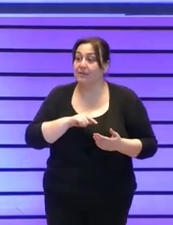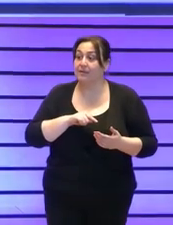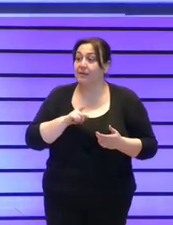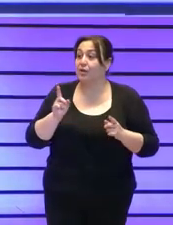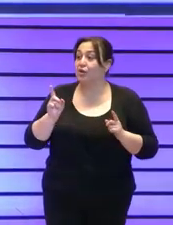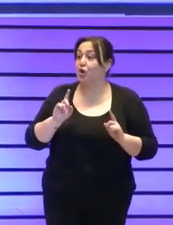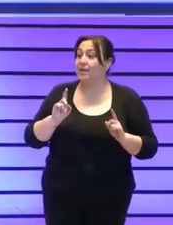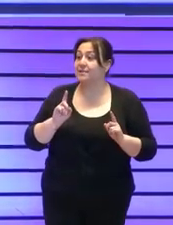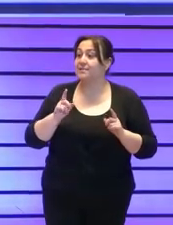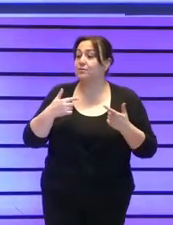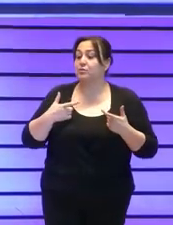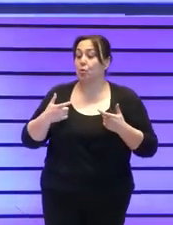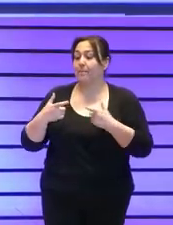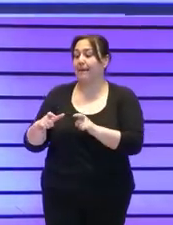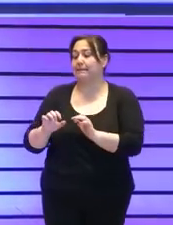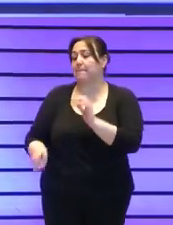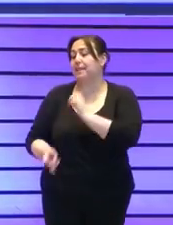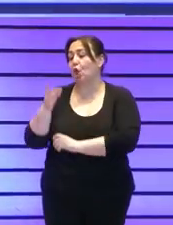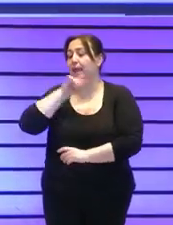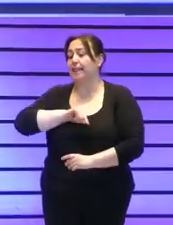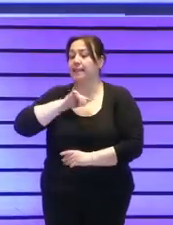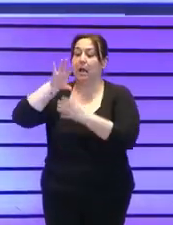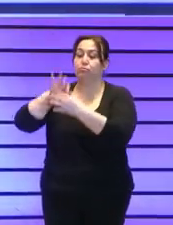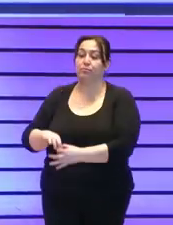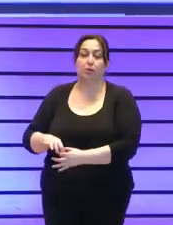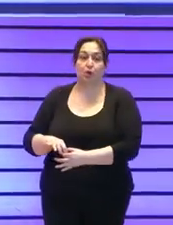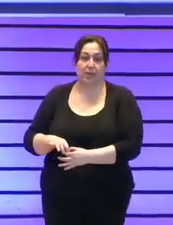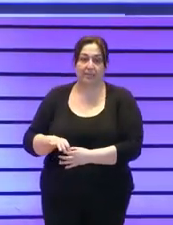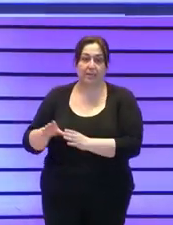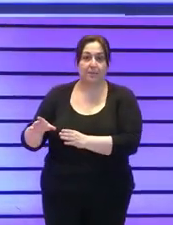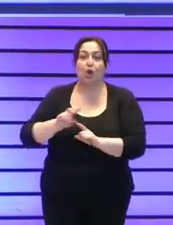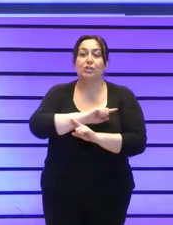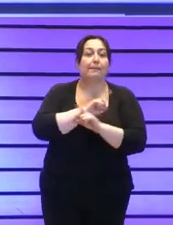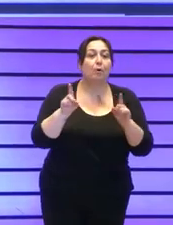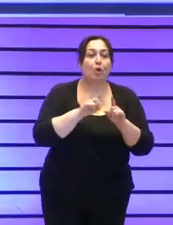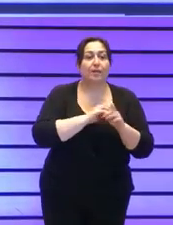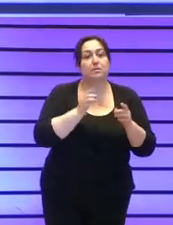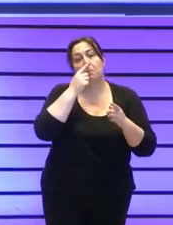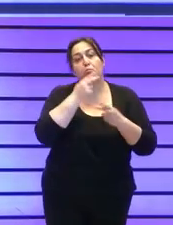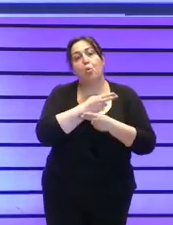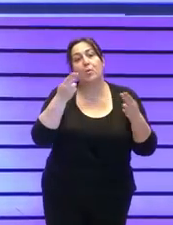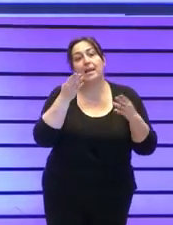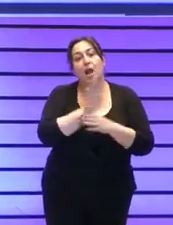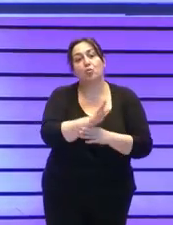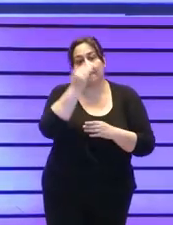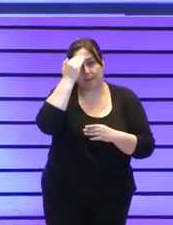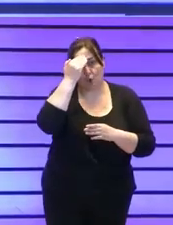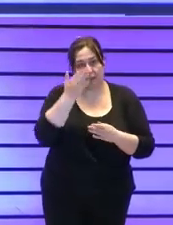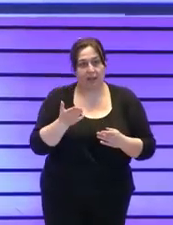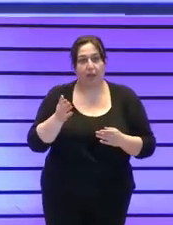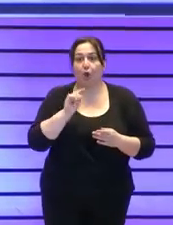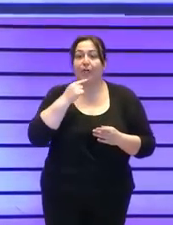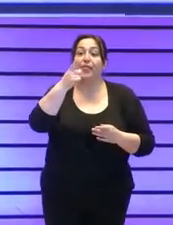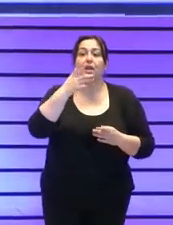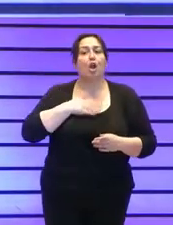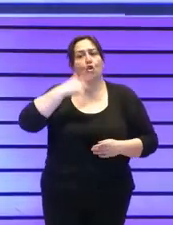ni es tener un departamento de ética, lo decía él, pero tampoco es publicar una memoria de sostenibilidad, ¿no? Y mucho menos es decir lo éticos que